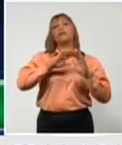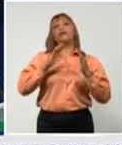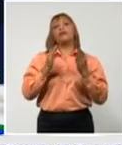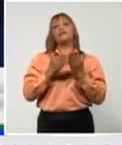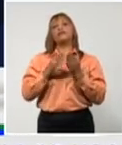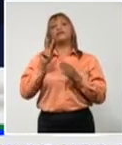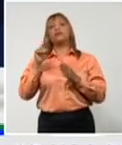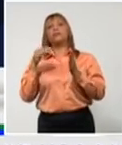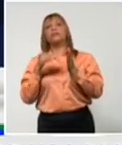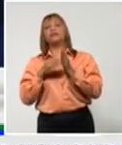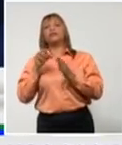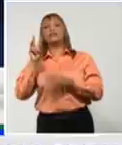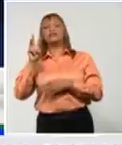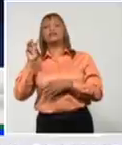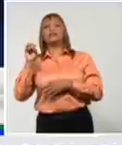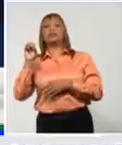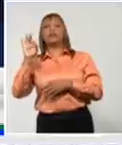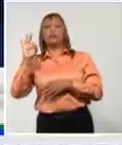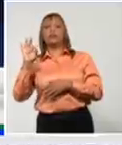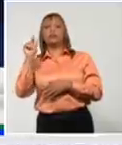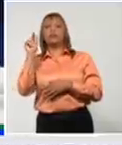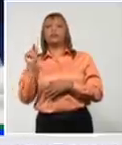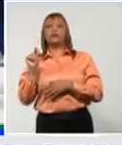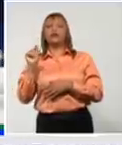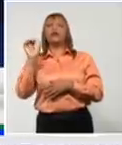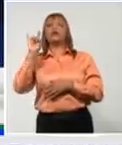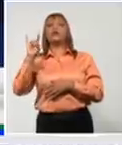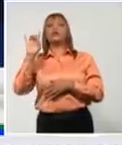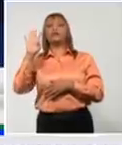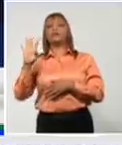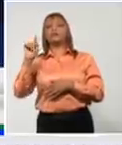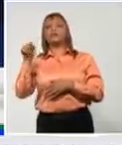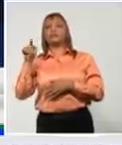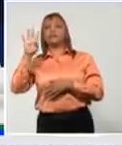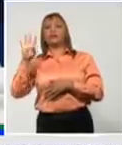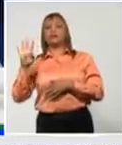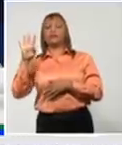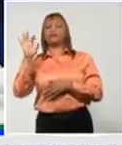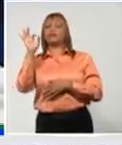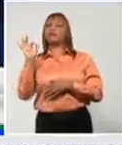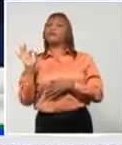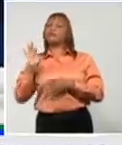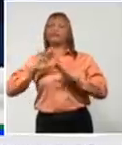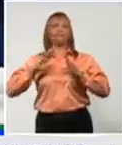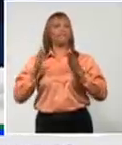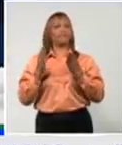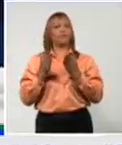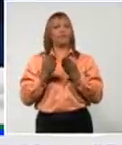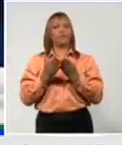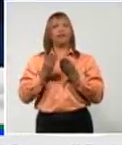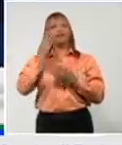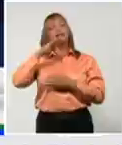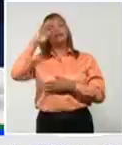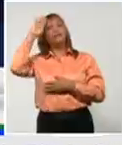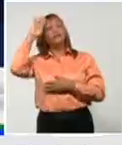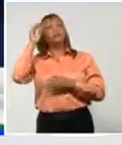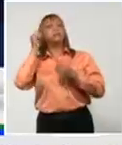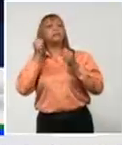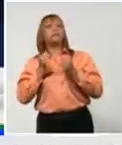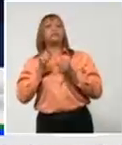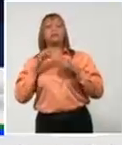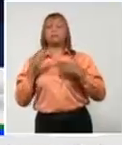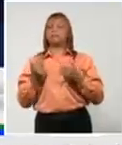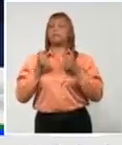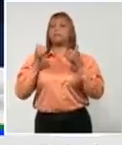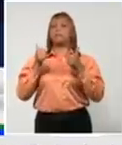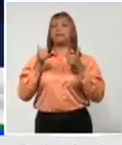2.308 pacientes, el 94,4% de todos los diagnosticados en Cuba, que ya se encuentran recuperados,